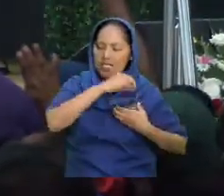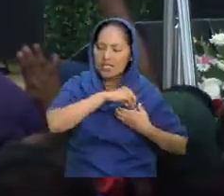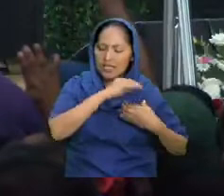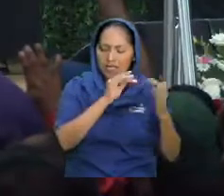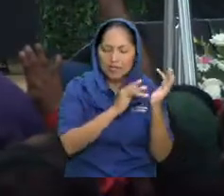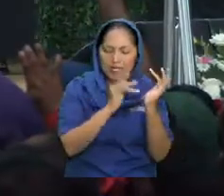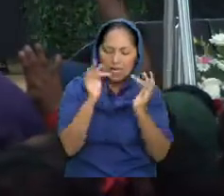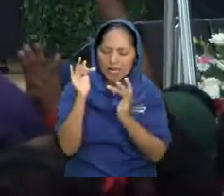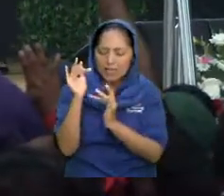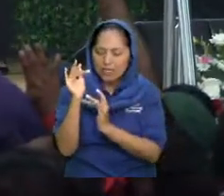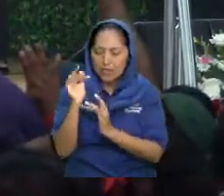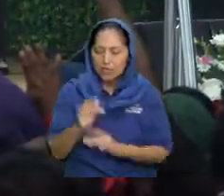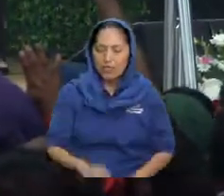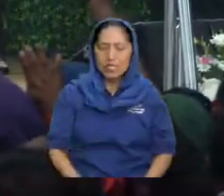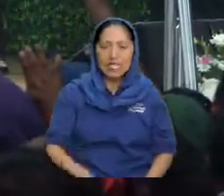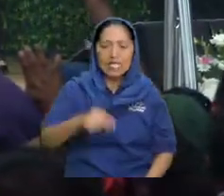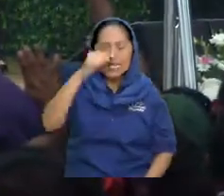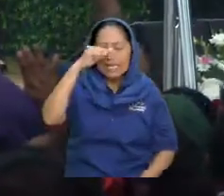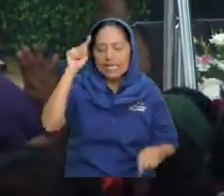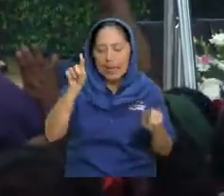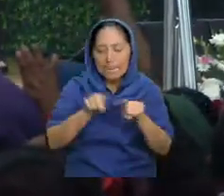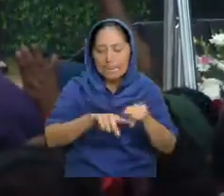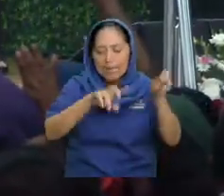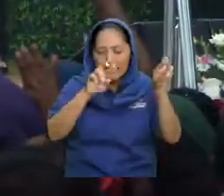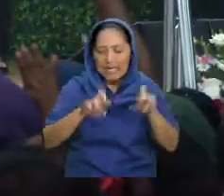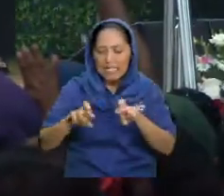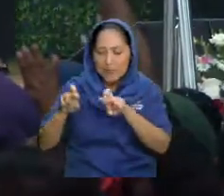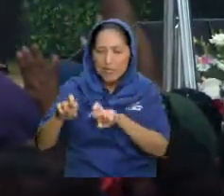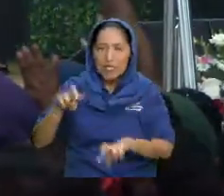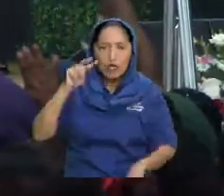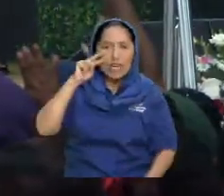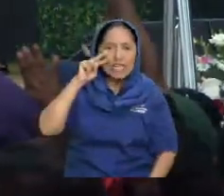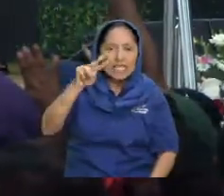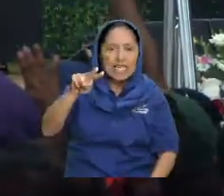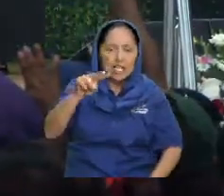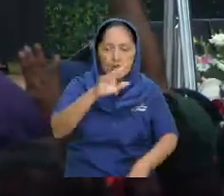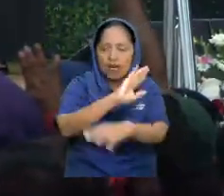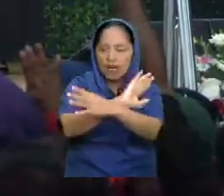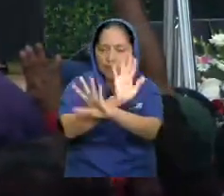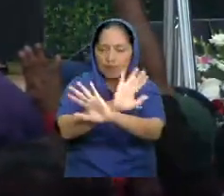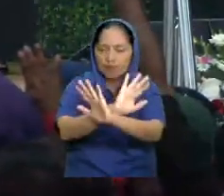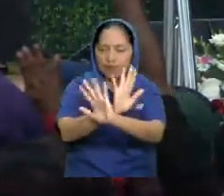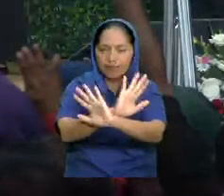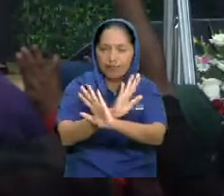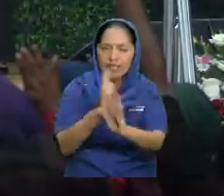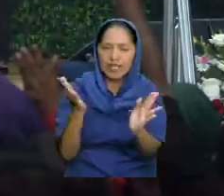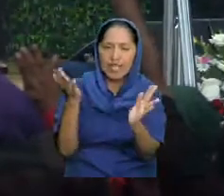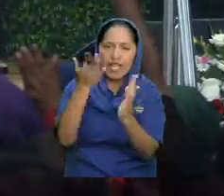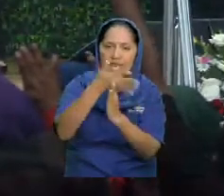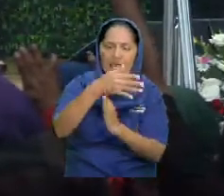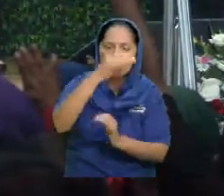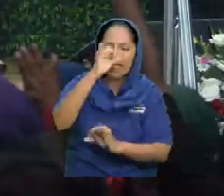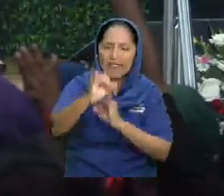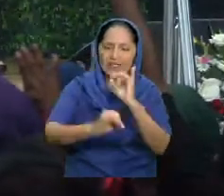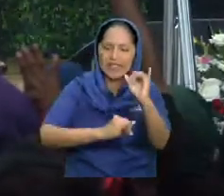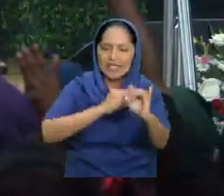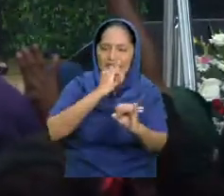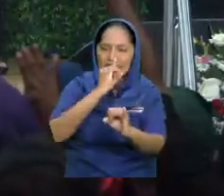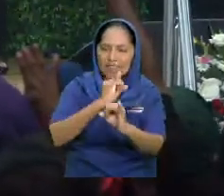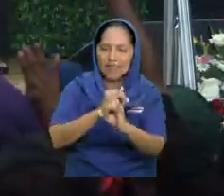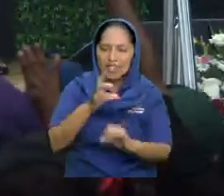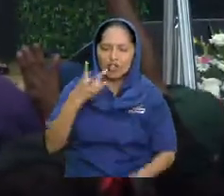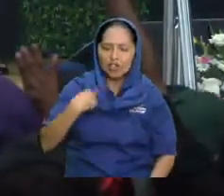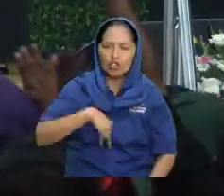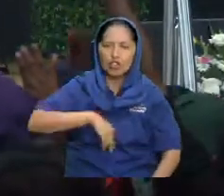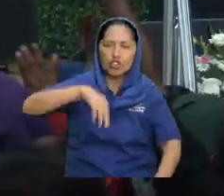Y aquellos que están al alcance de nuestra voz por los diferentes medios de comunicación social, los bendecimos, mandamos una bendición